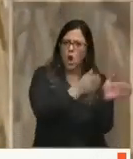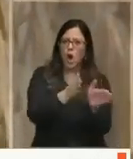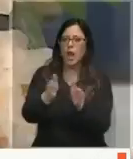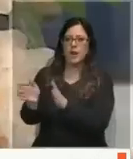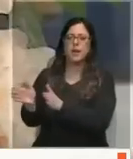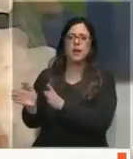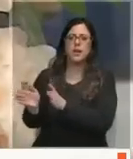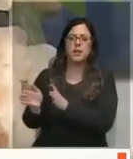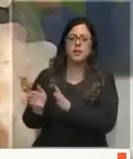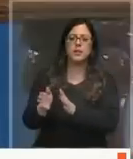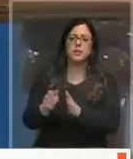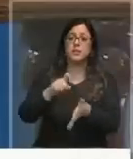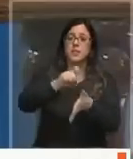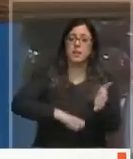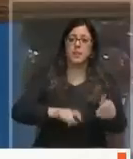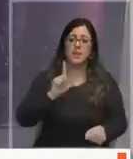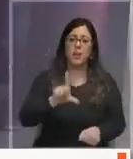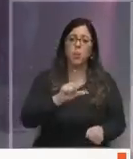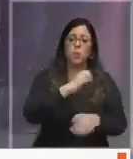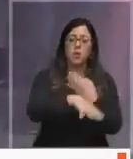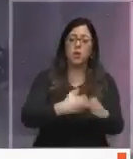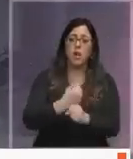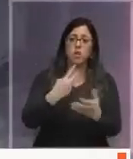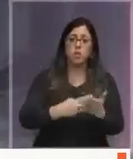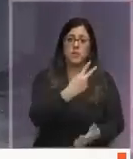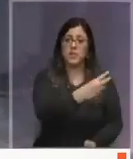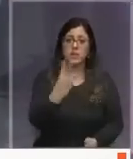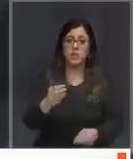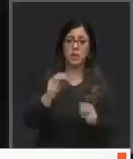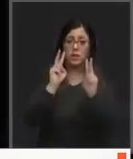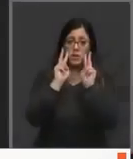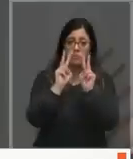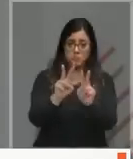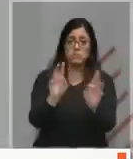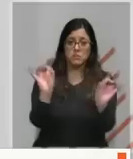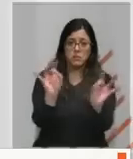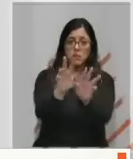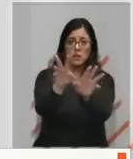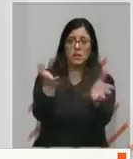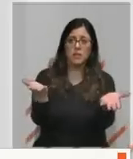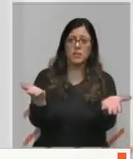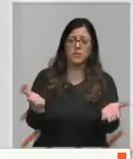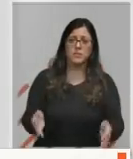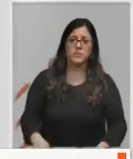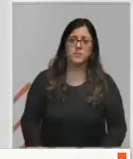Para que en julio de 2023 se vea así.